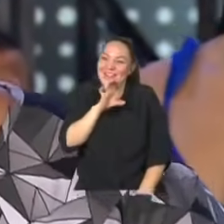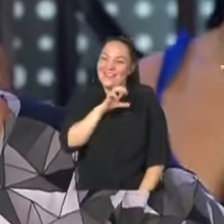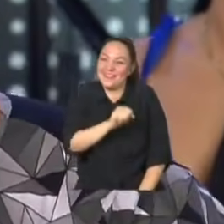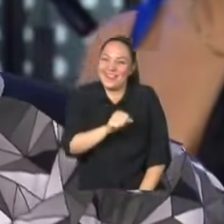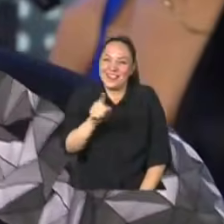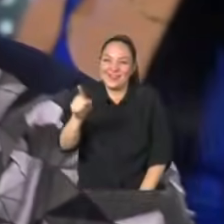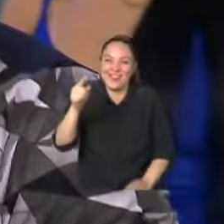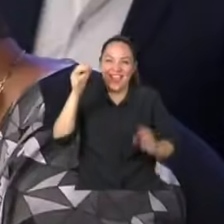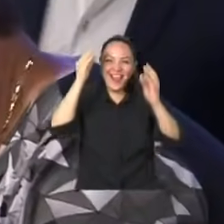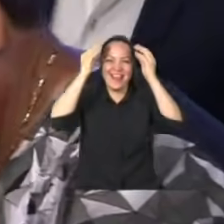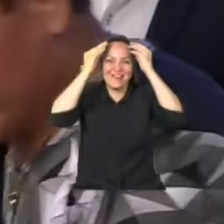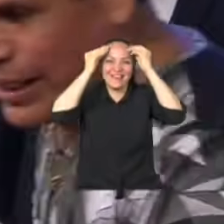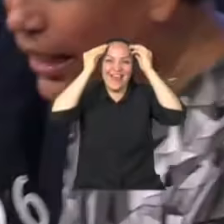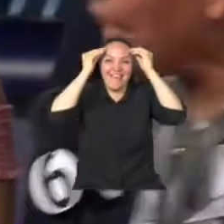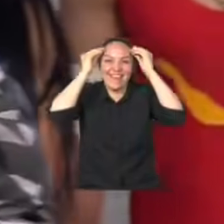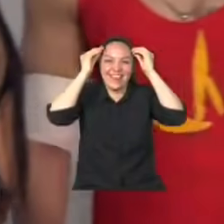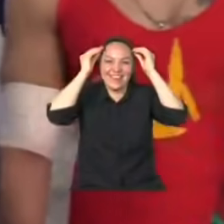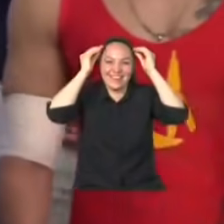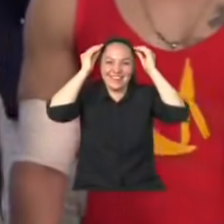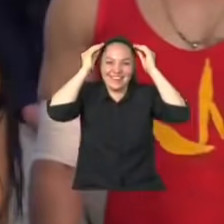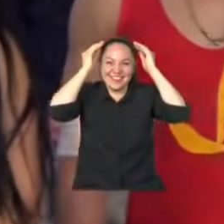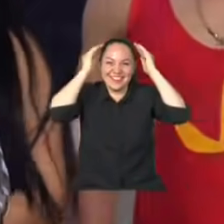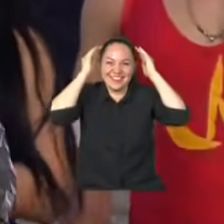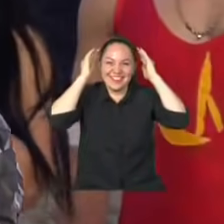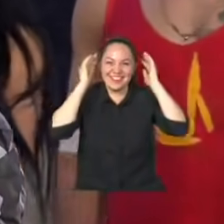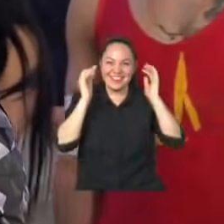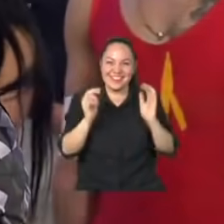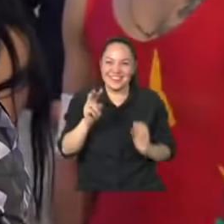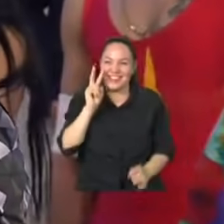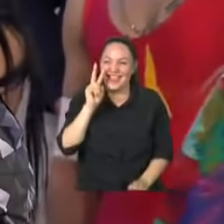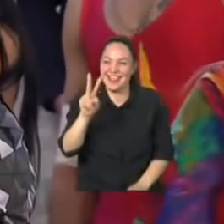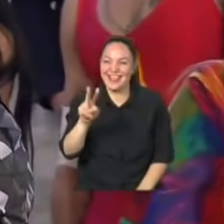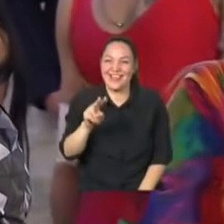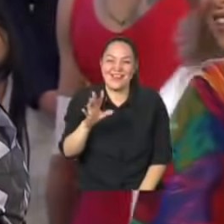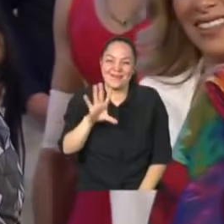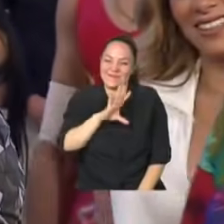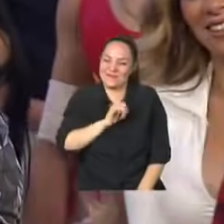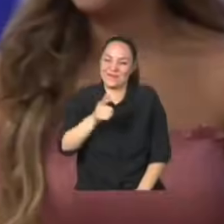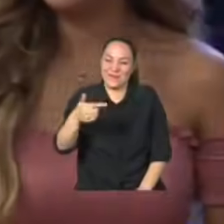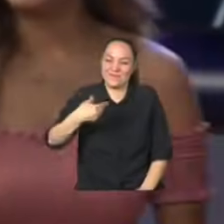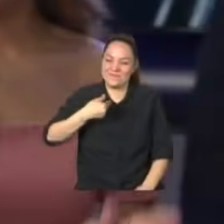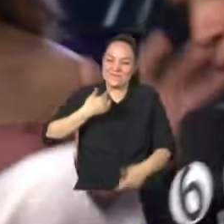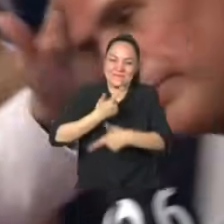Tírame los cabellos. Estírame otra cosa, lo que tú quieras, mi amor.